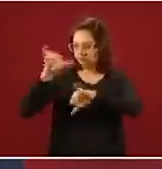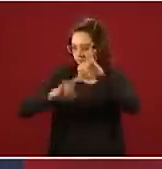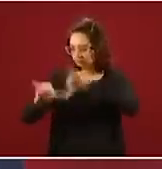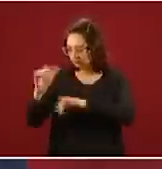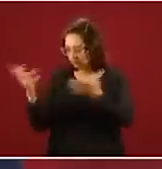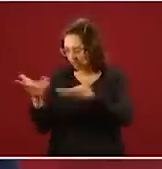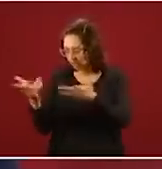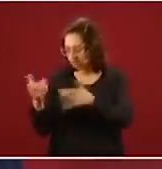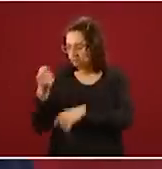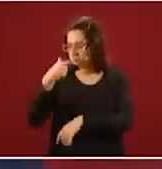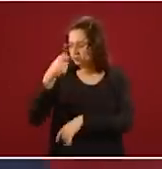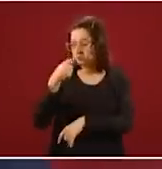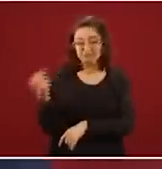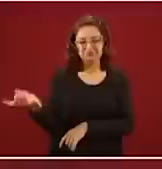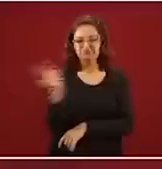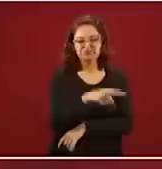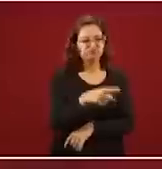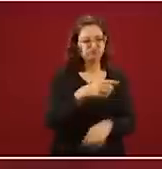Estaban